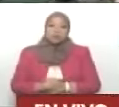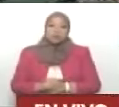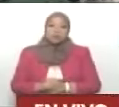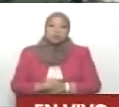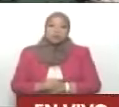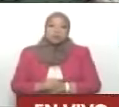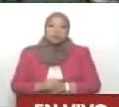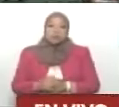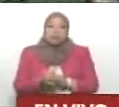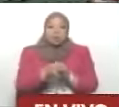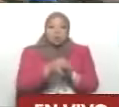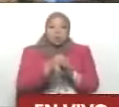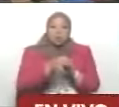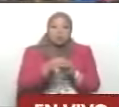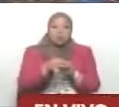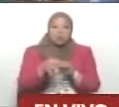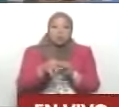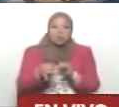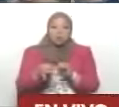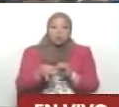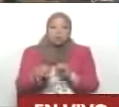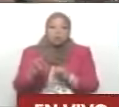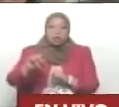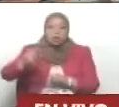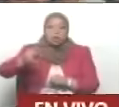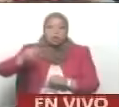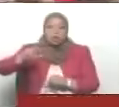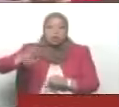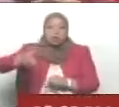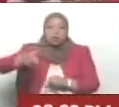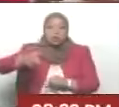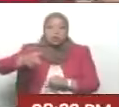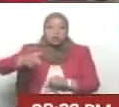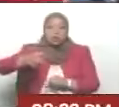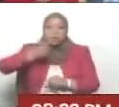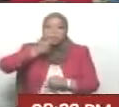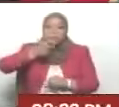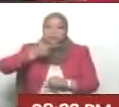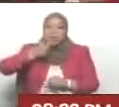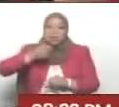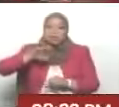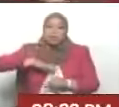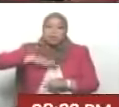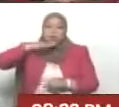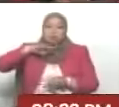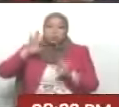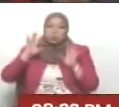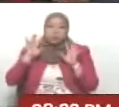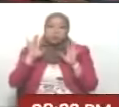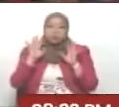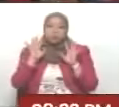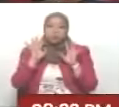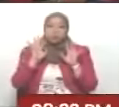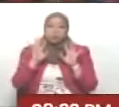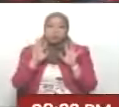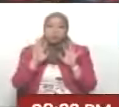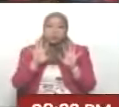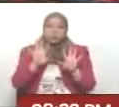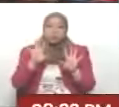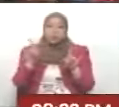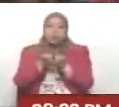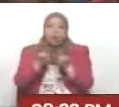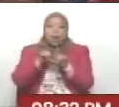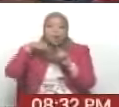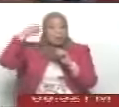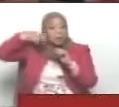en el municipio en Charallave. Una belleza, la de Charallave fue una cosa así, como de una película, pues.